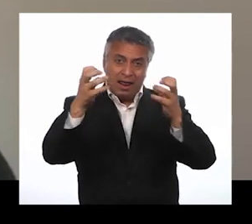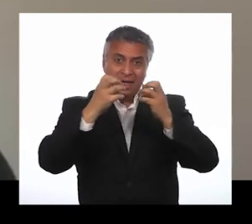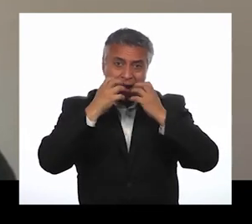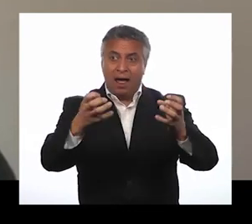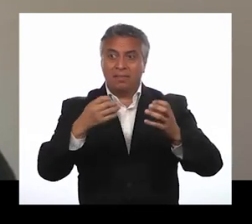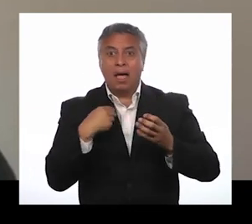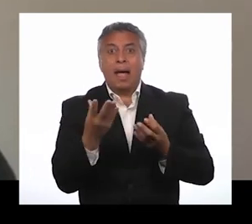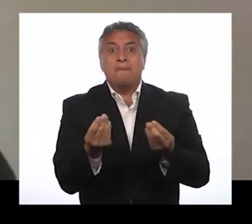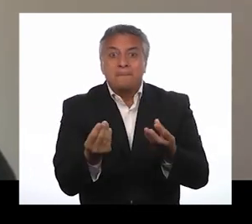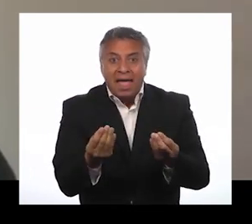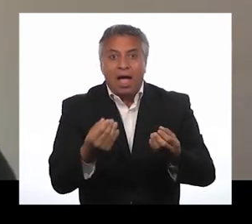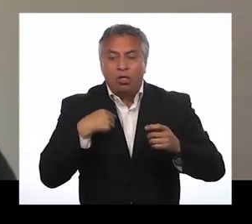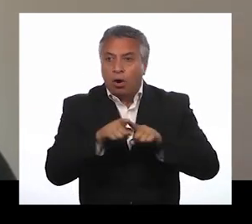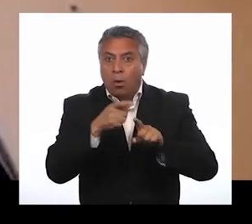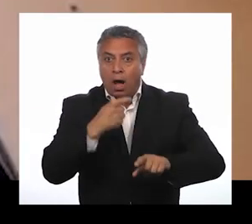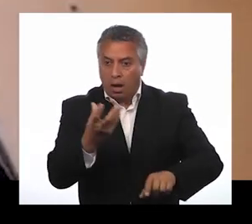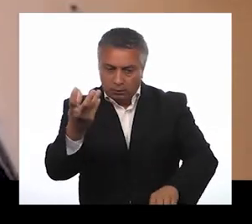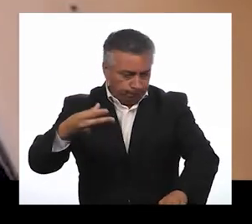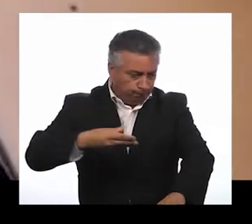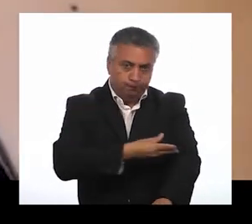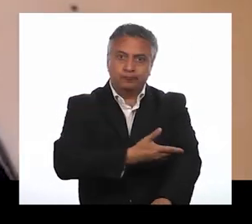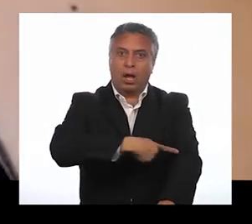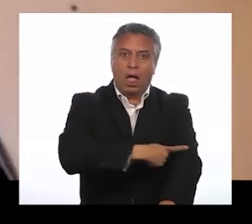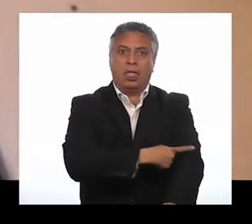empecé a gritar por el miedo, por el asombro que tenía. Pasó